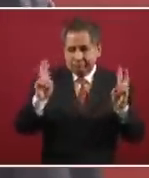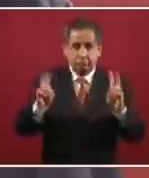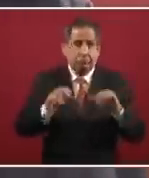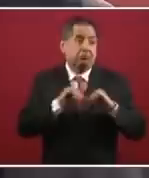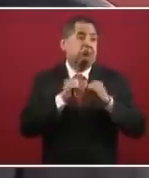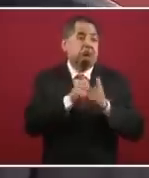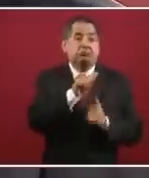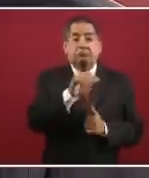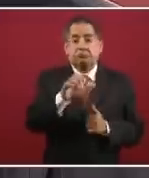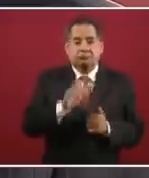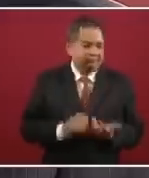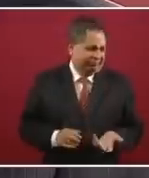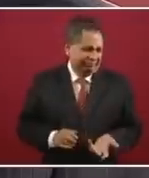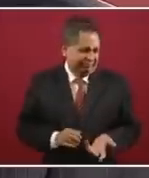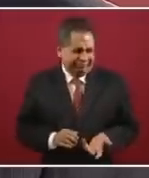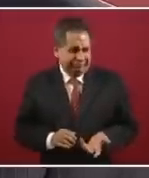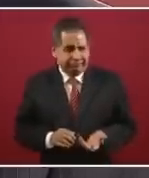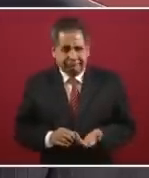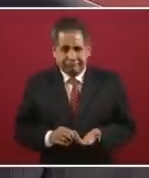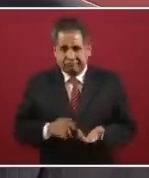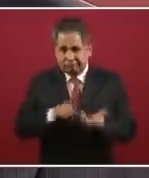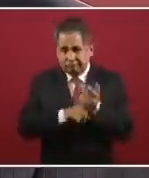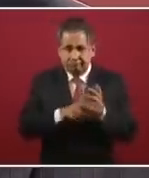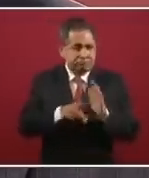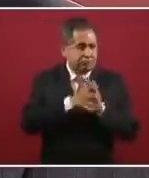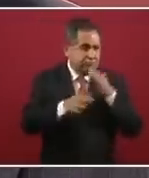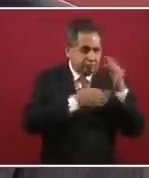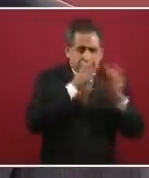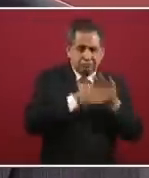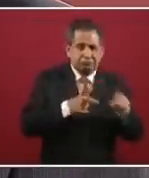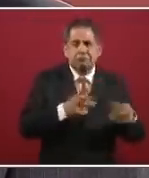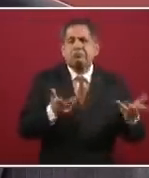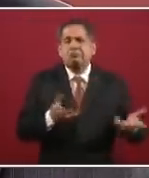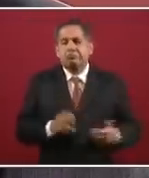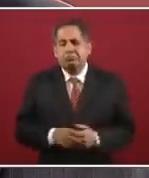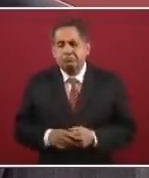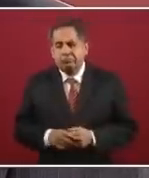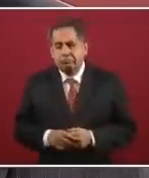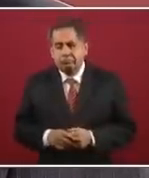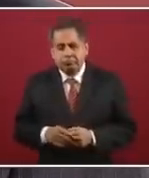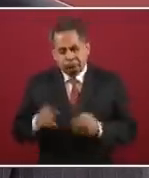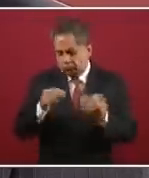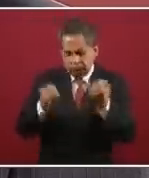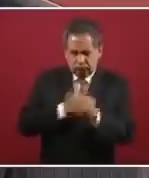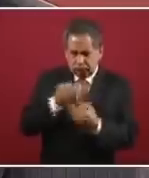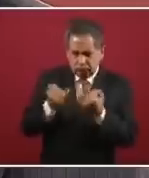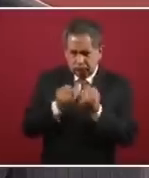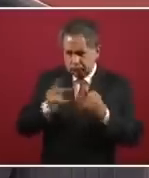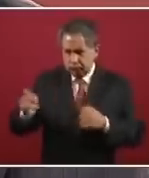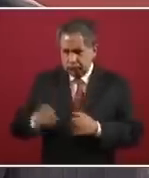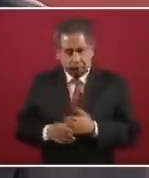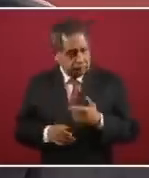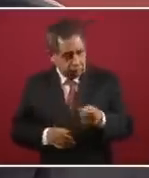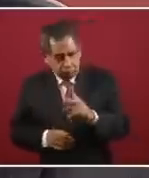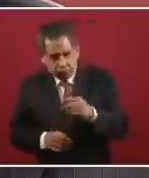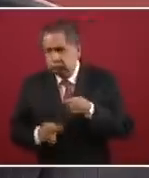llamada sociedad civil y de los medios. No todos. Nosotros no.